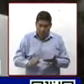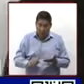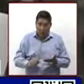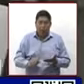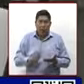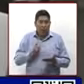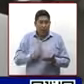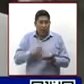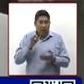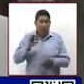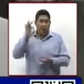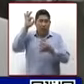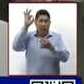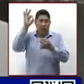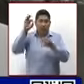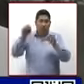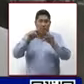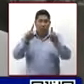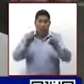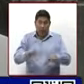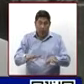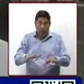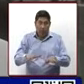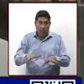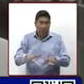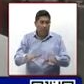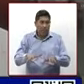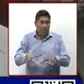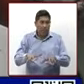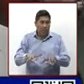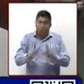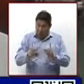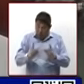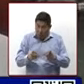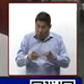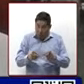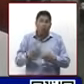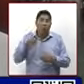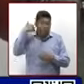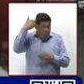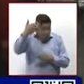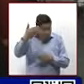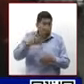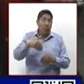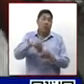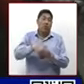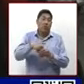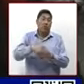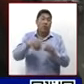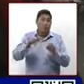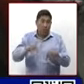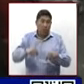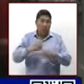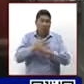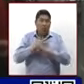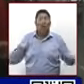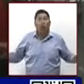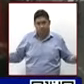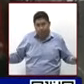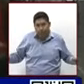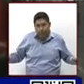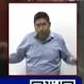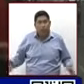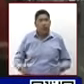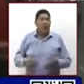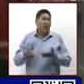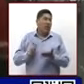Si este es el examen, las elecciones corren un riesgo de ser anuladas. Pero yo pienso que esta